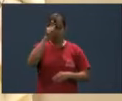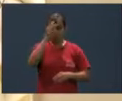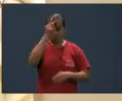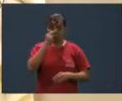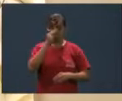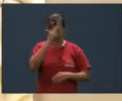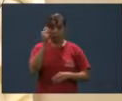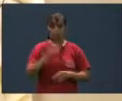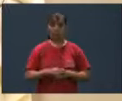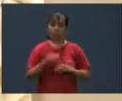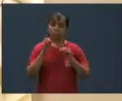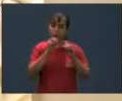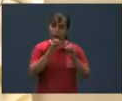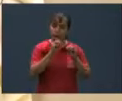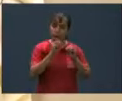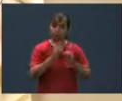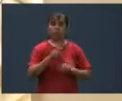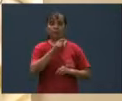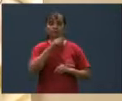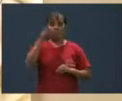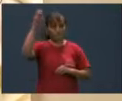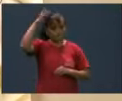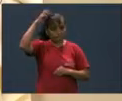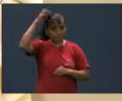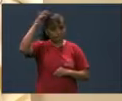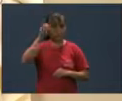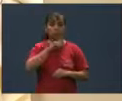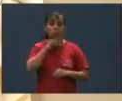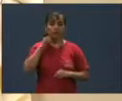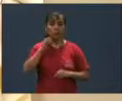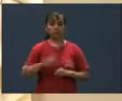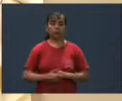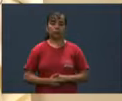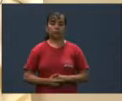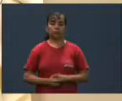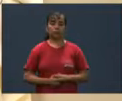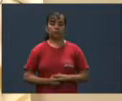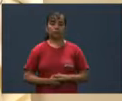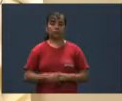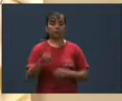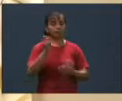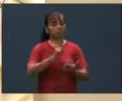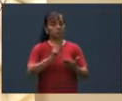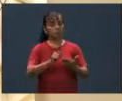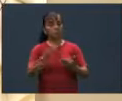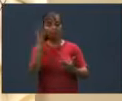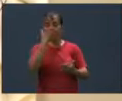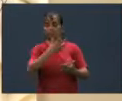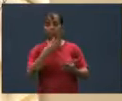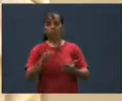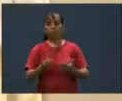consejero de papas y obispos, predicador insigne y escritor brillante.